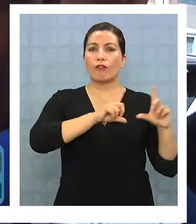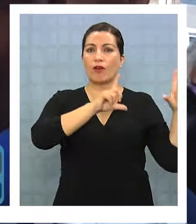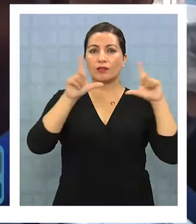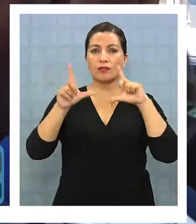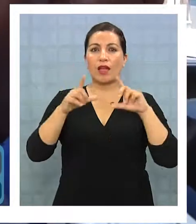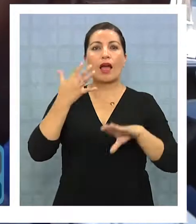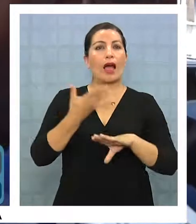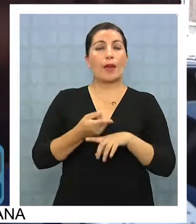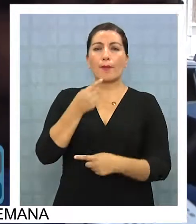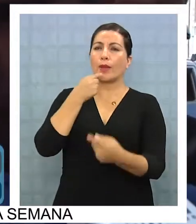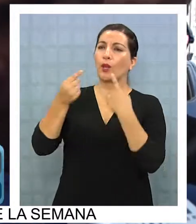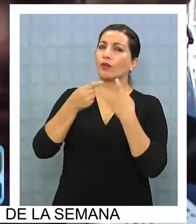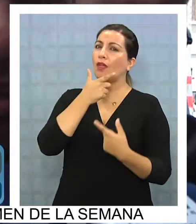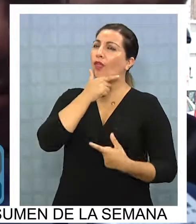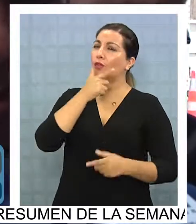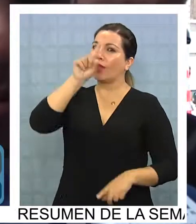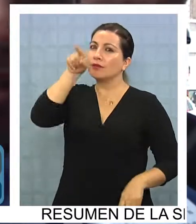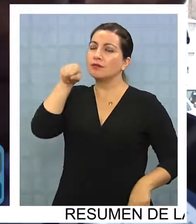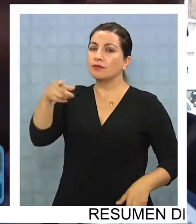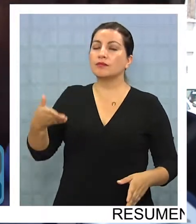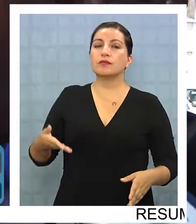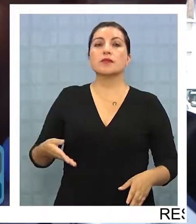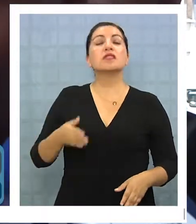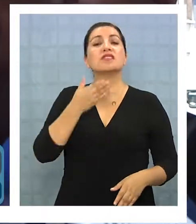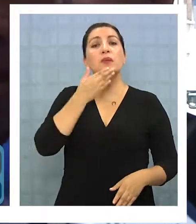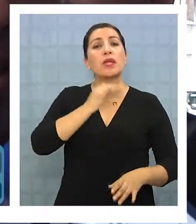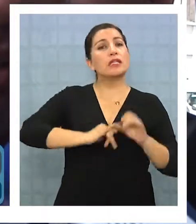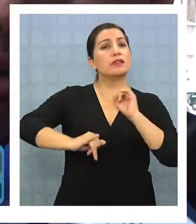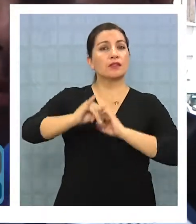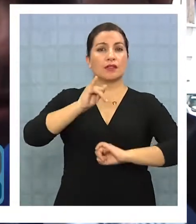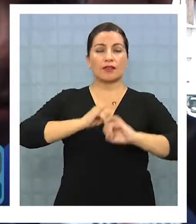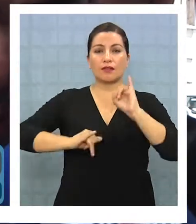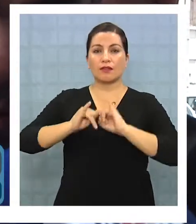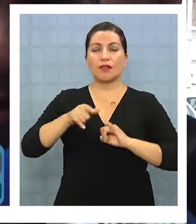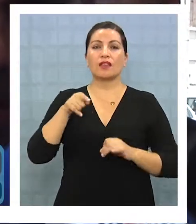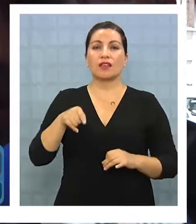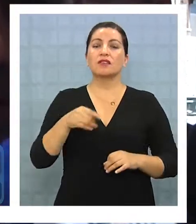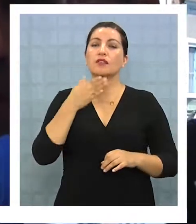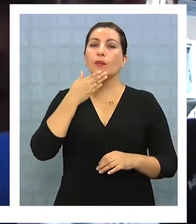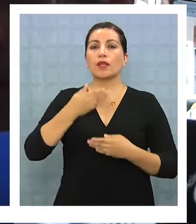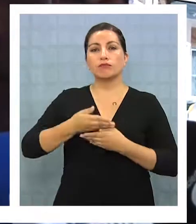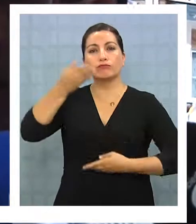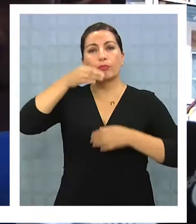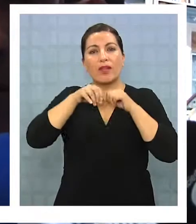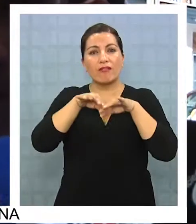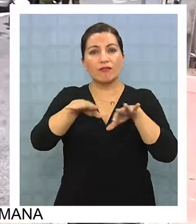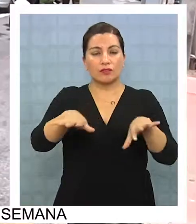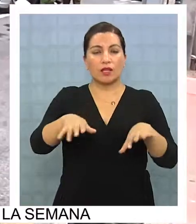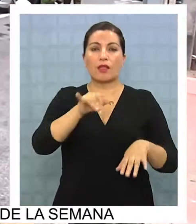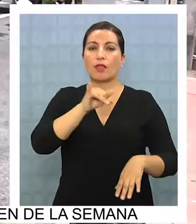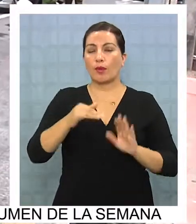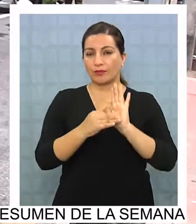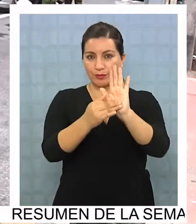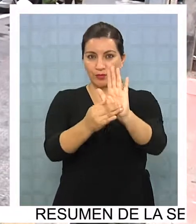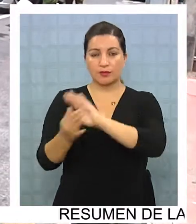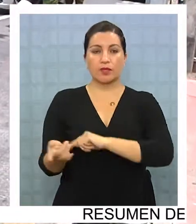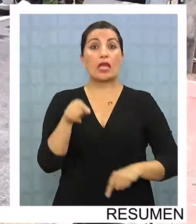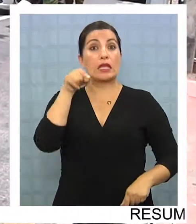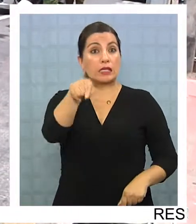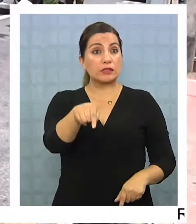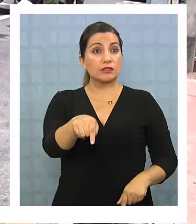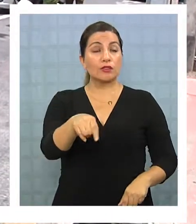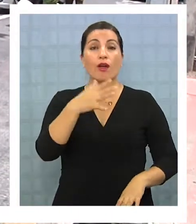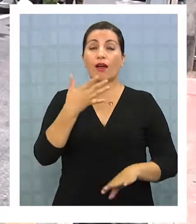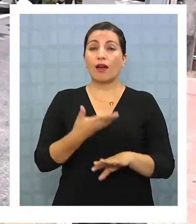hay muchas preguntas en el aire y bueno, a través de mismo internet y bueno, a través de los medios de difusión también las vamos a ir dando a conocer. De esta forma se